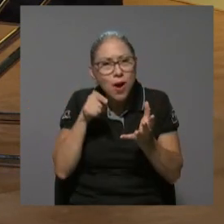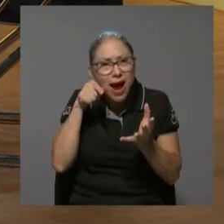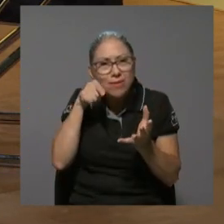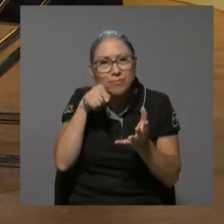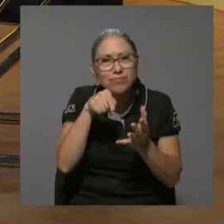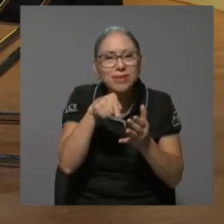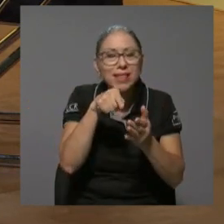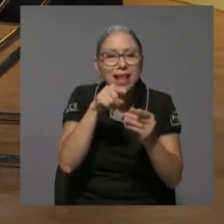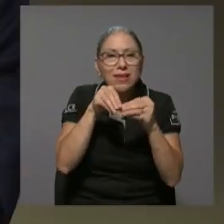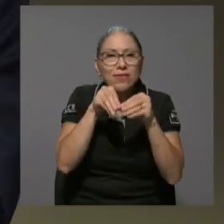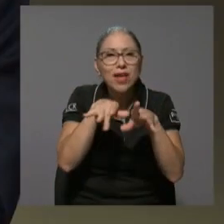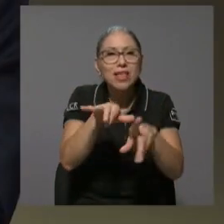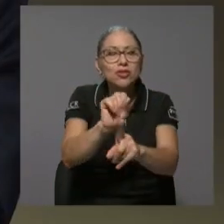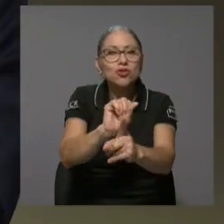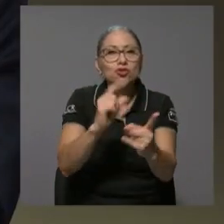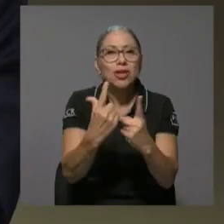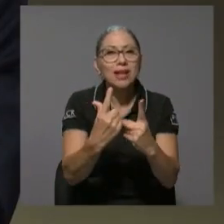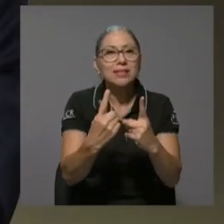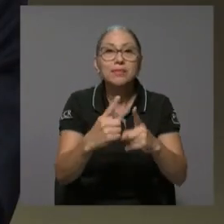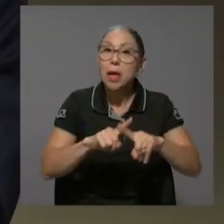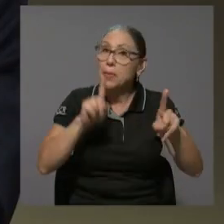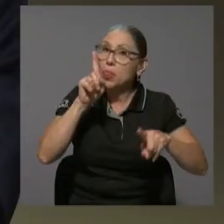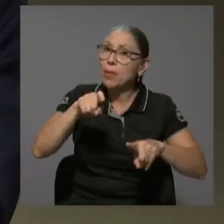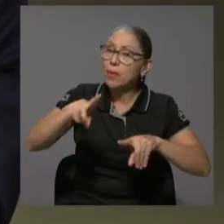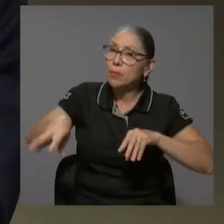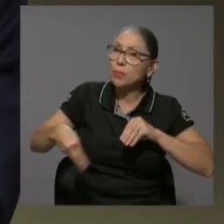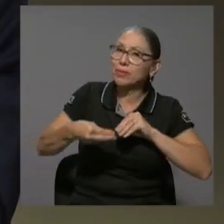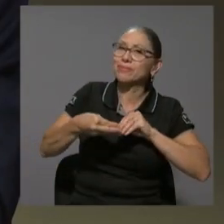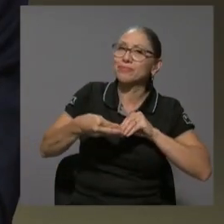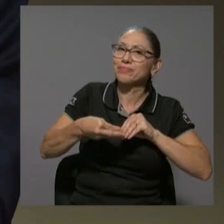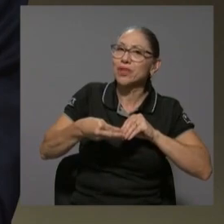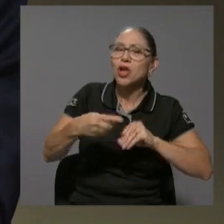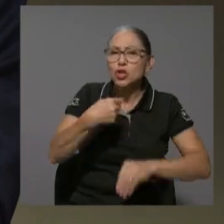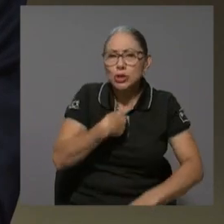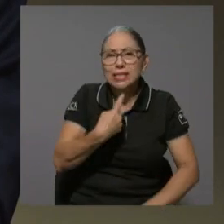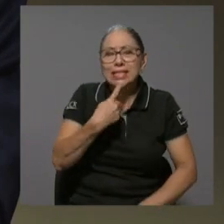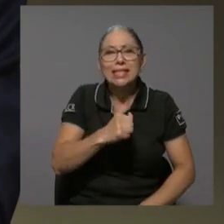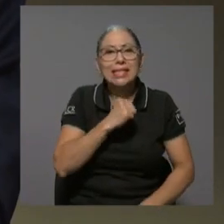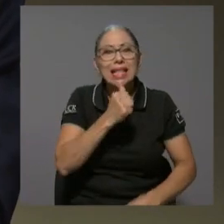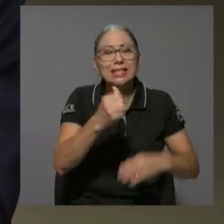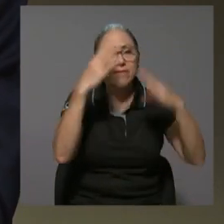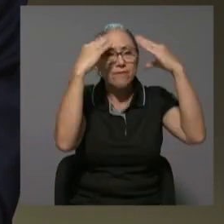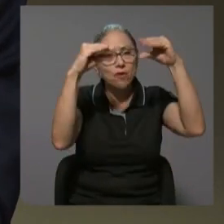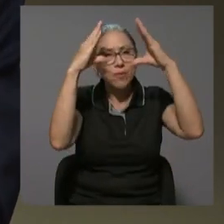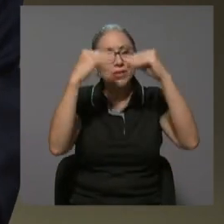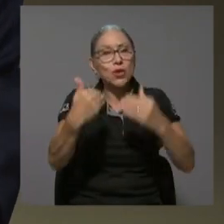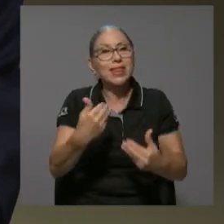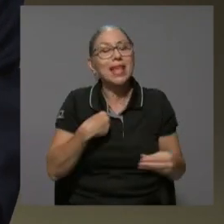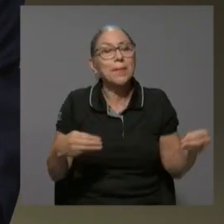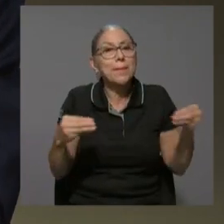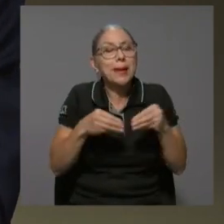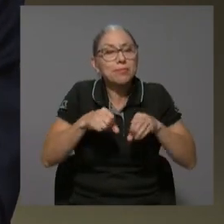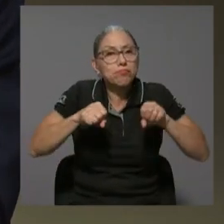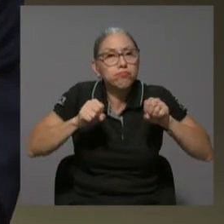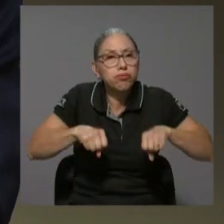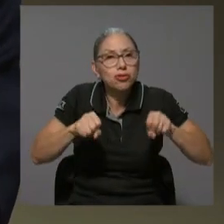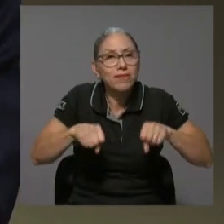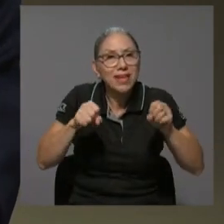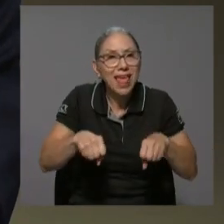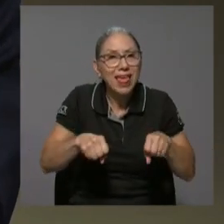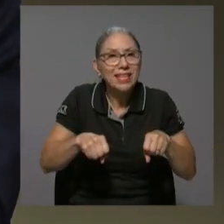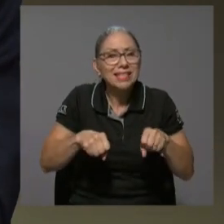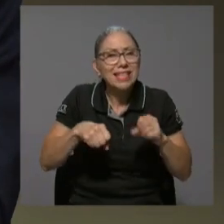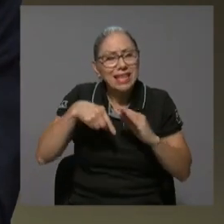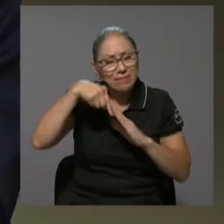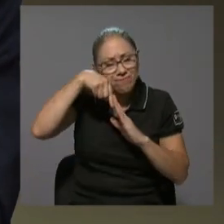añadir otros elementos. Y yo me atrevería a decir que la desinformación tiene más posibilidades de arraigarse y de